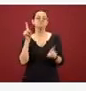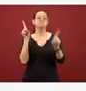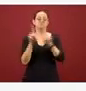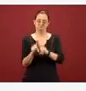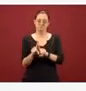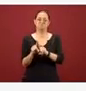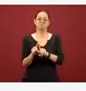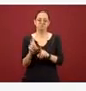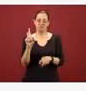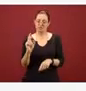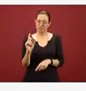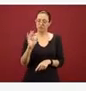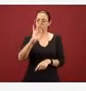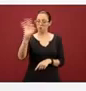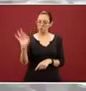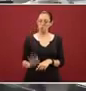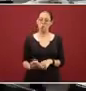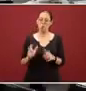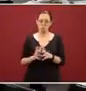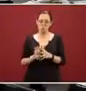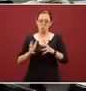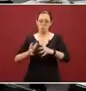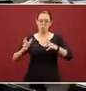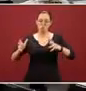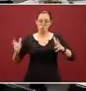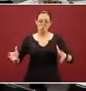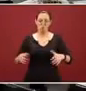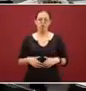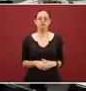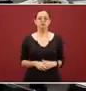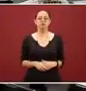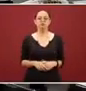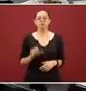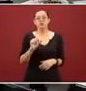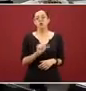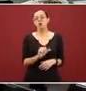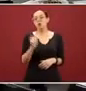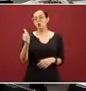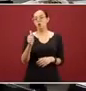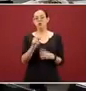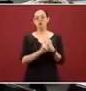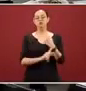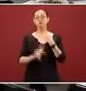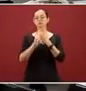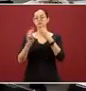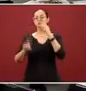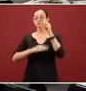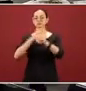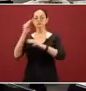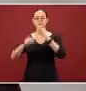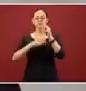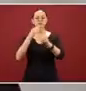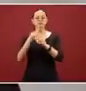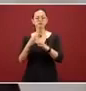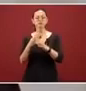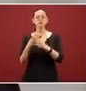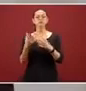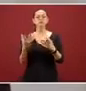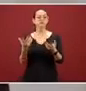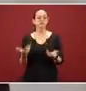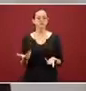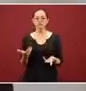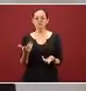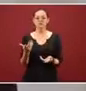esta transmisión más reciente, ¿no? Y otras regiones del mundo pues prácticamente concentran